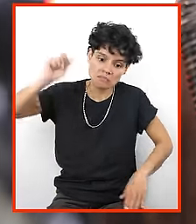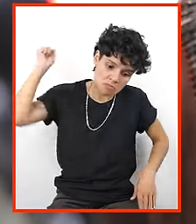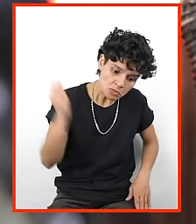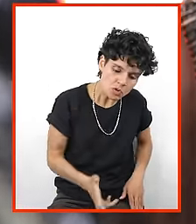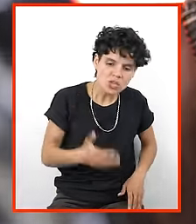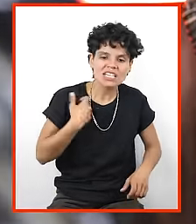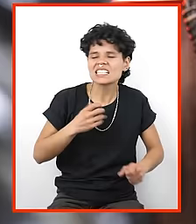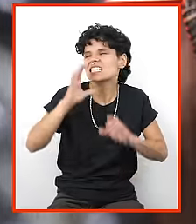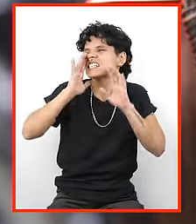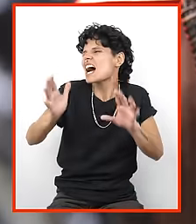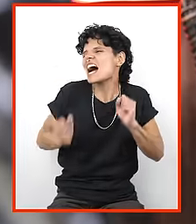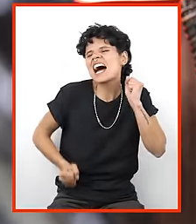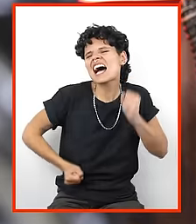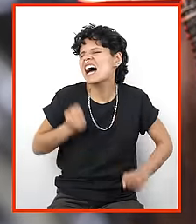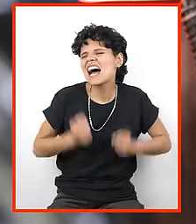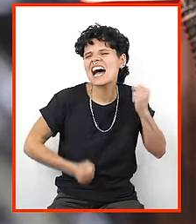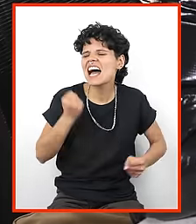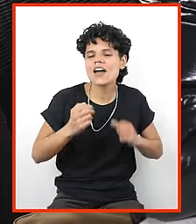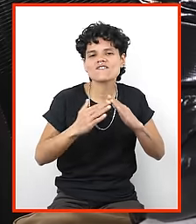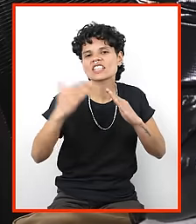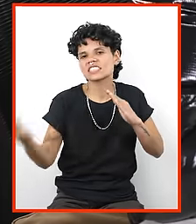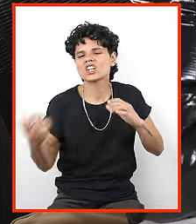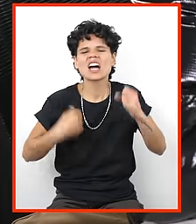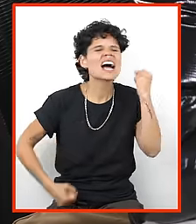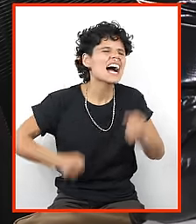vecinos, gritando. Era un muy buen plan.